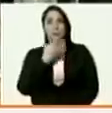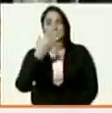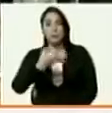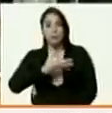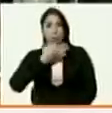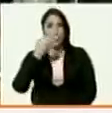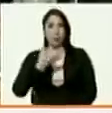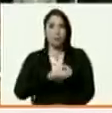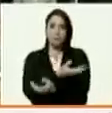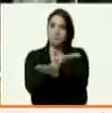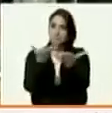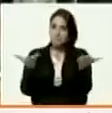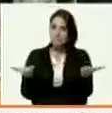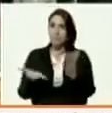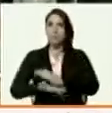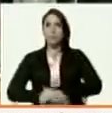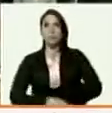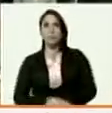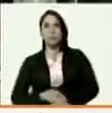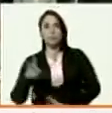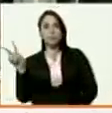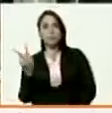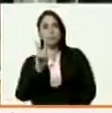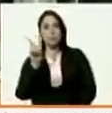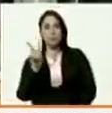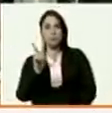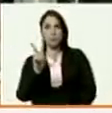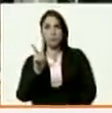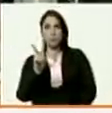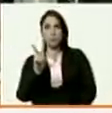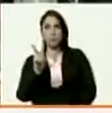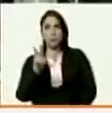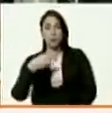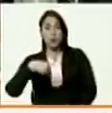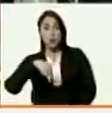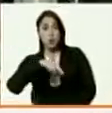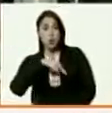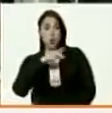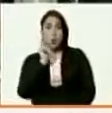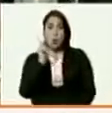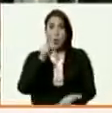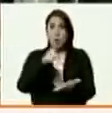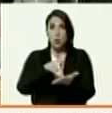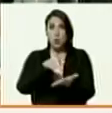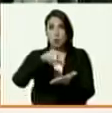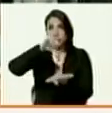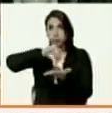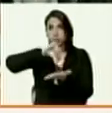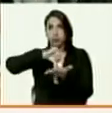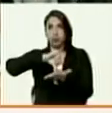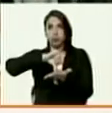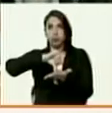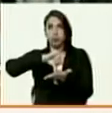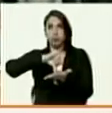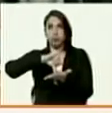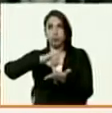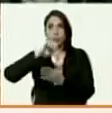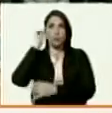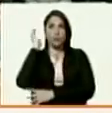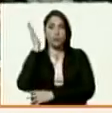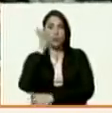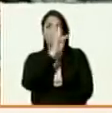Buenas tardes a toda Venezuela. Estamos acá desde la sede del Palacio